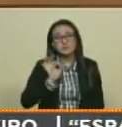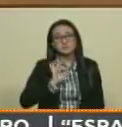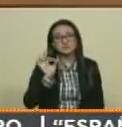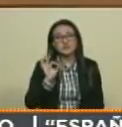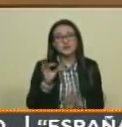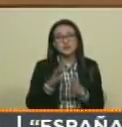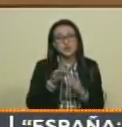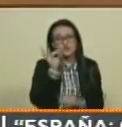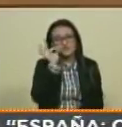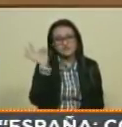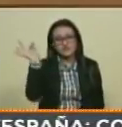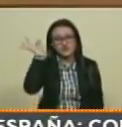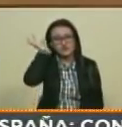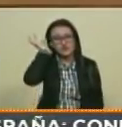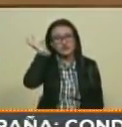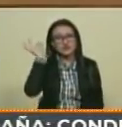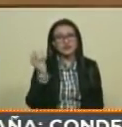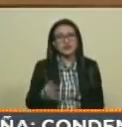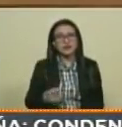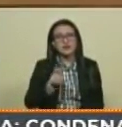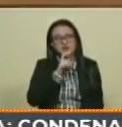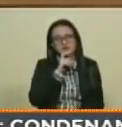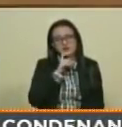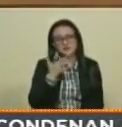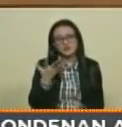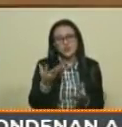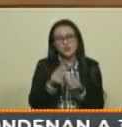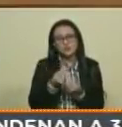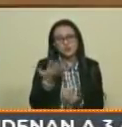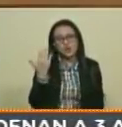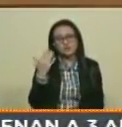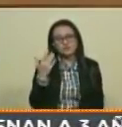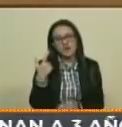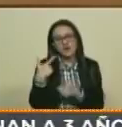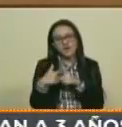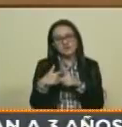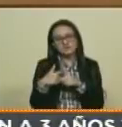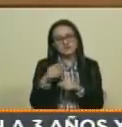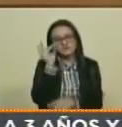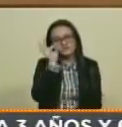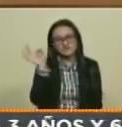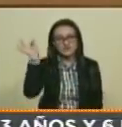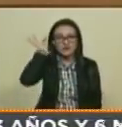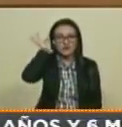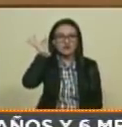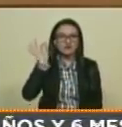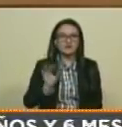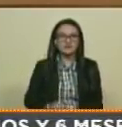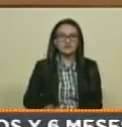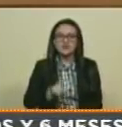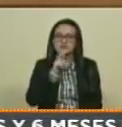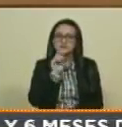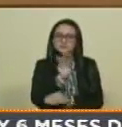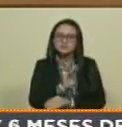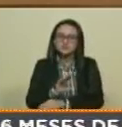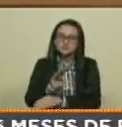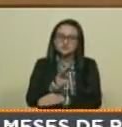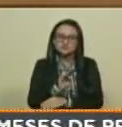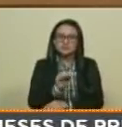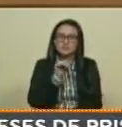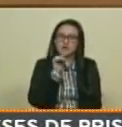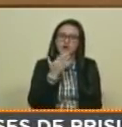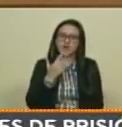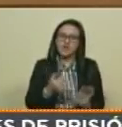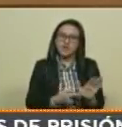fiscales venían de la gestión pasada, promovidos y aupados por el mal ejemplo